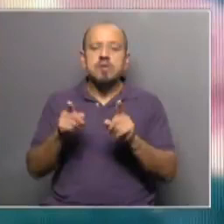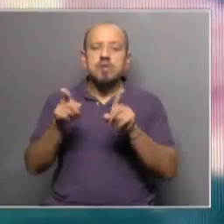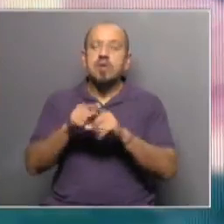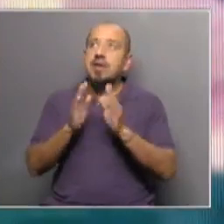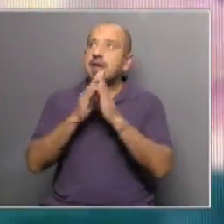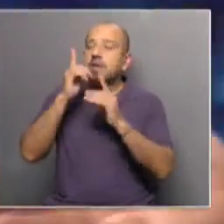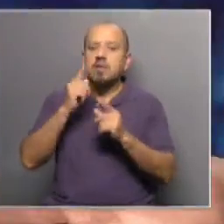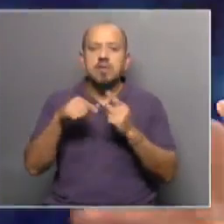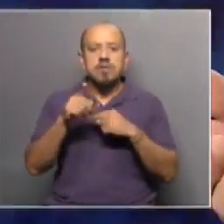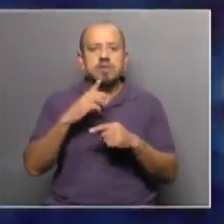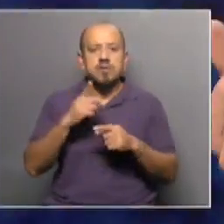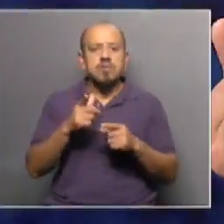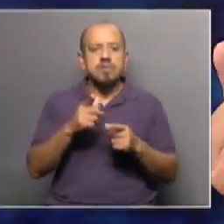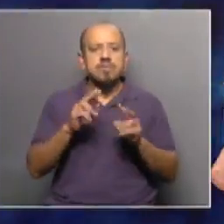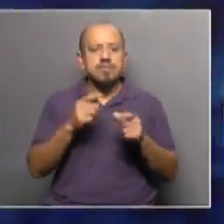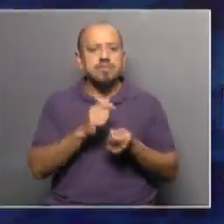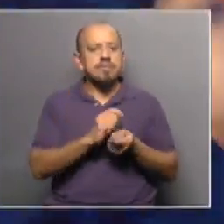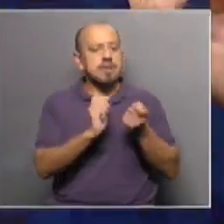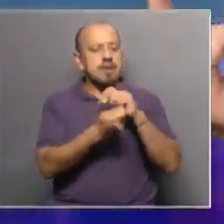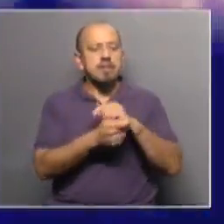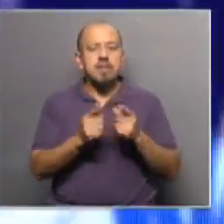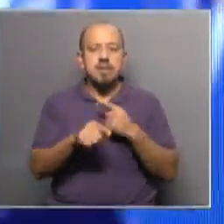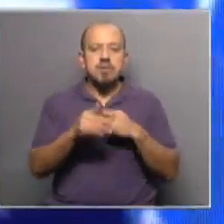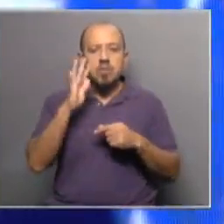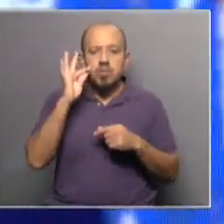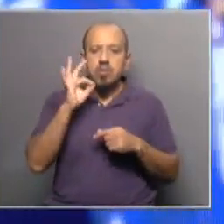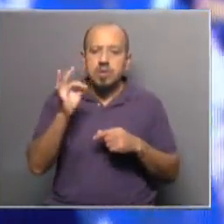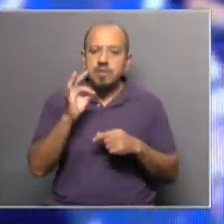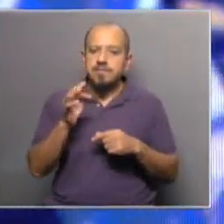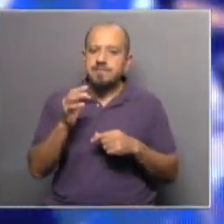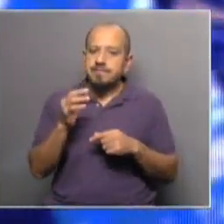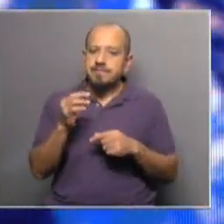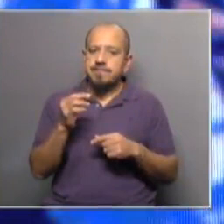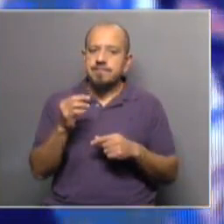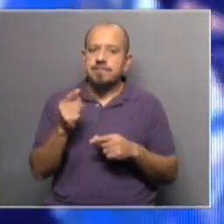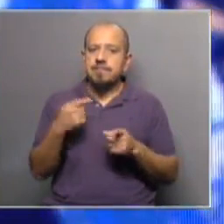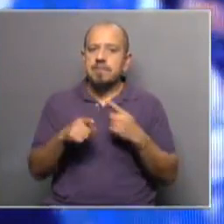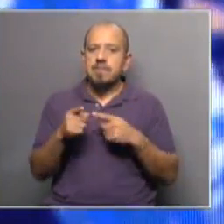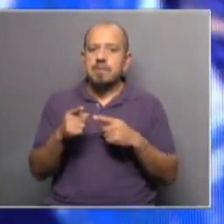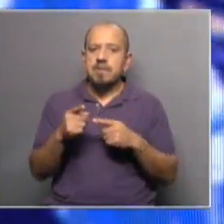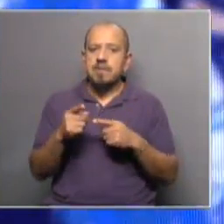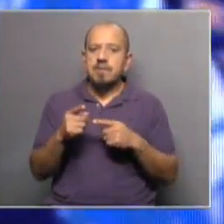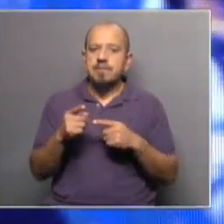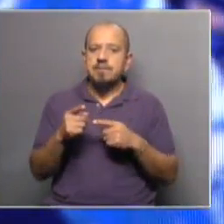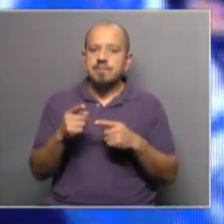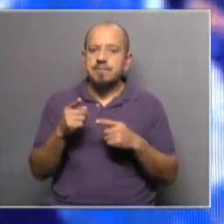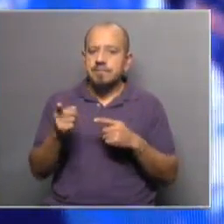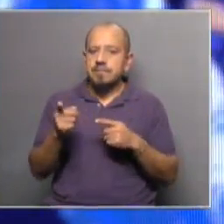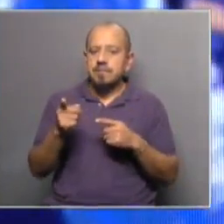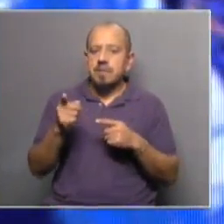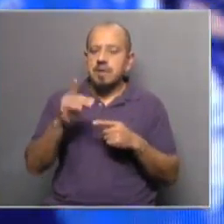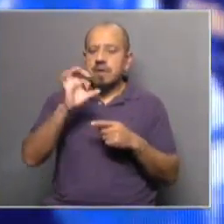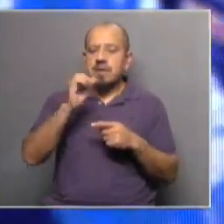Entonces, y como bueno, generador de cambios, ¿no? También claro, sociales o de ideas. O de, hmm. Entonces ahí que Seba tiene una experiencia